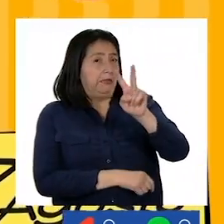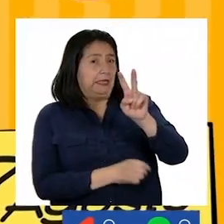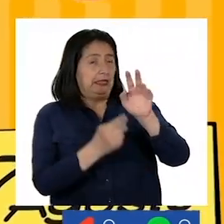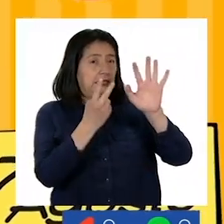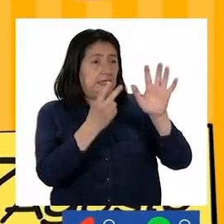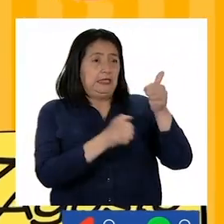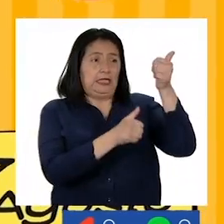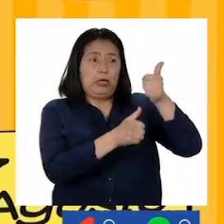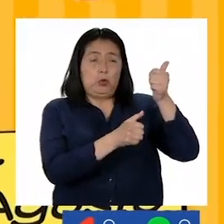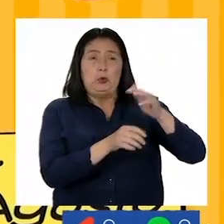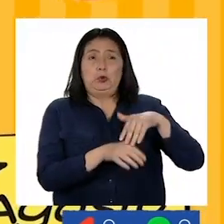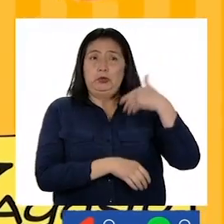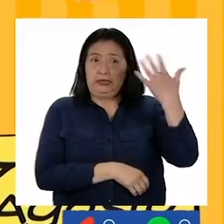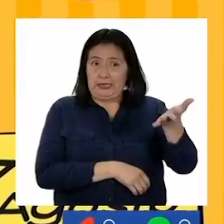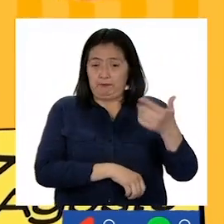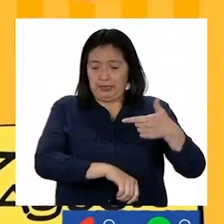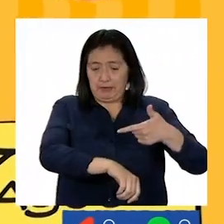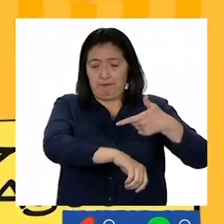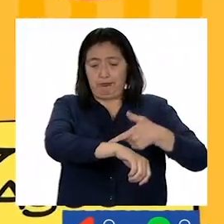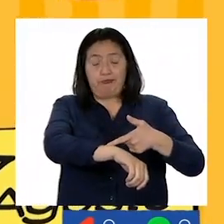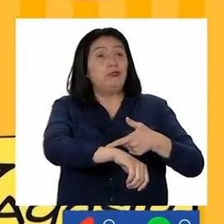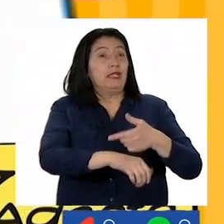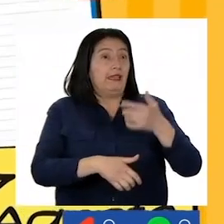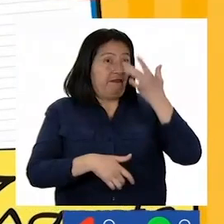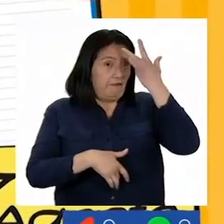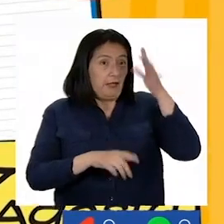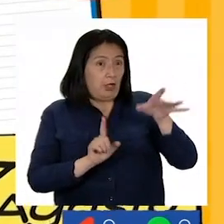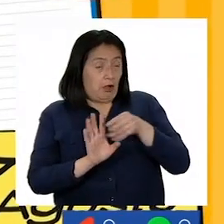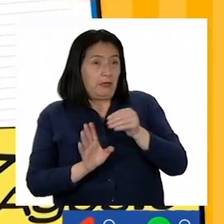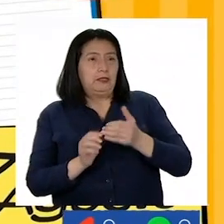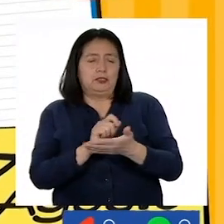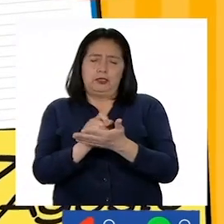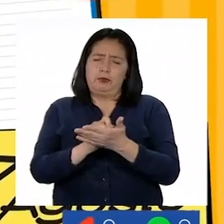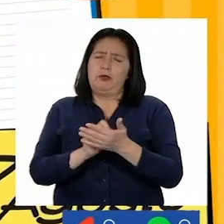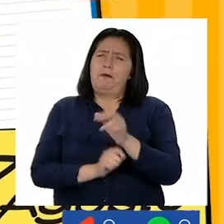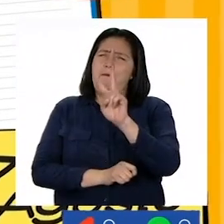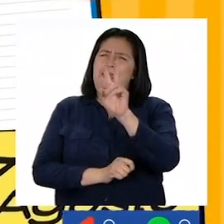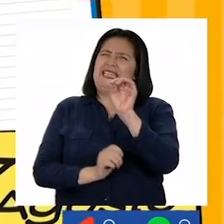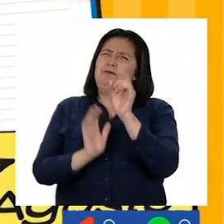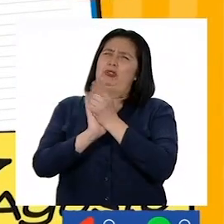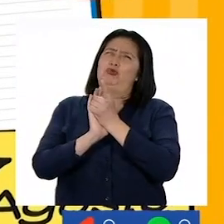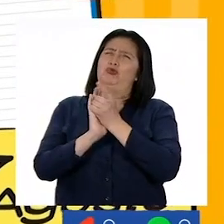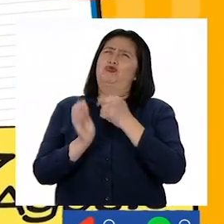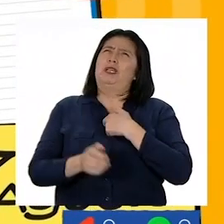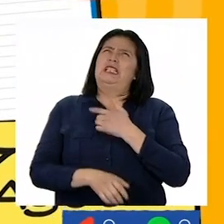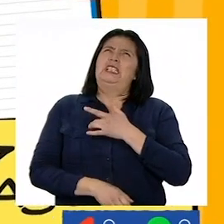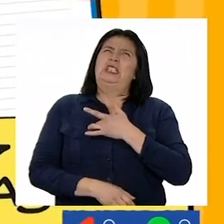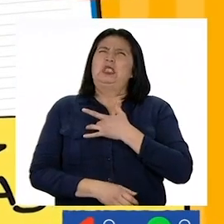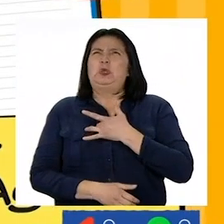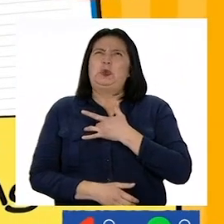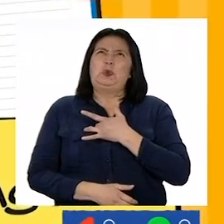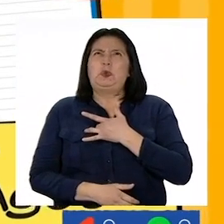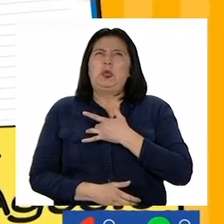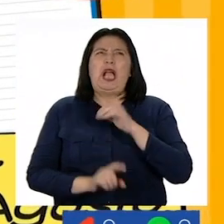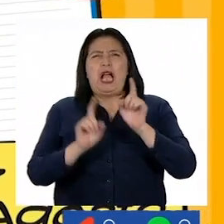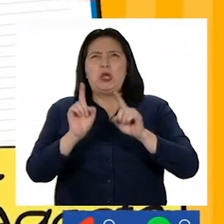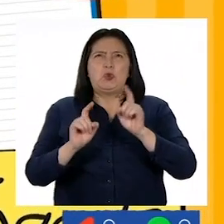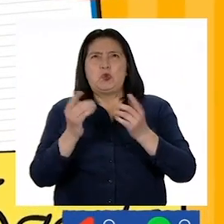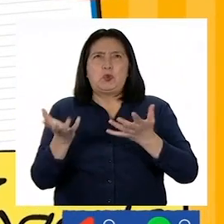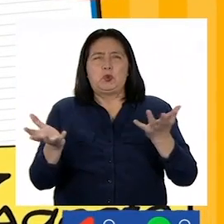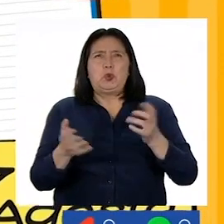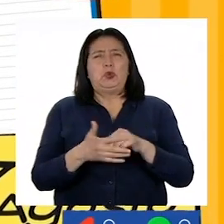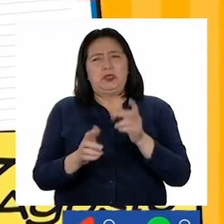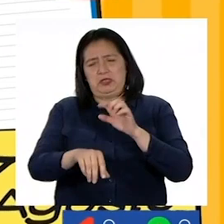de agosto, después de su inoculación, escribiría: a los 20 minutos comenzaron a manifestarse algunos